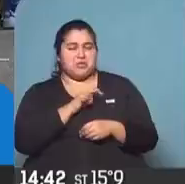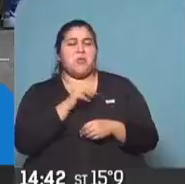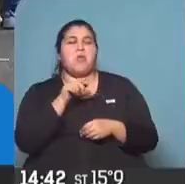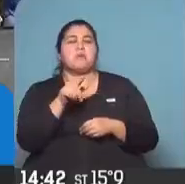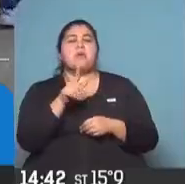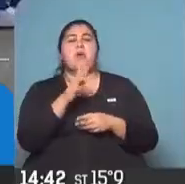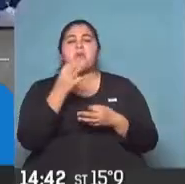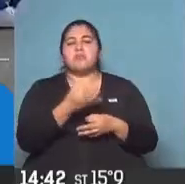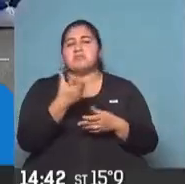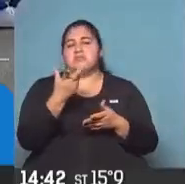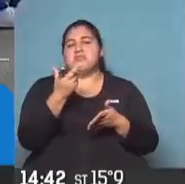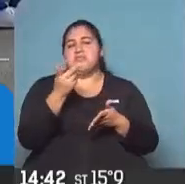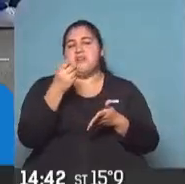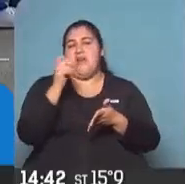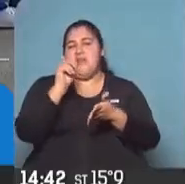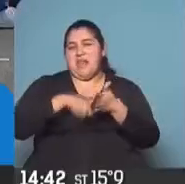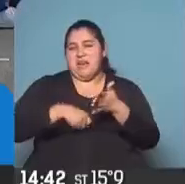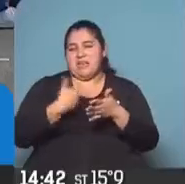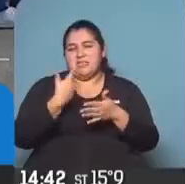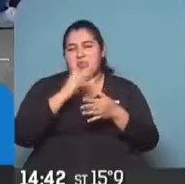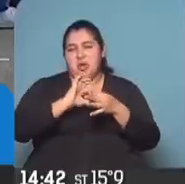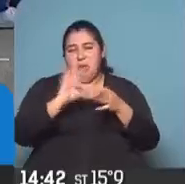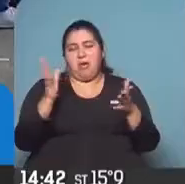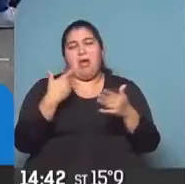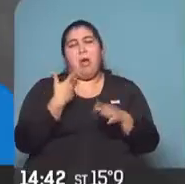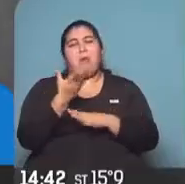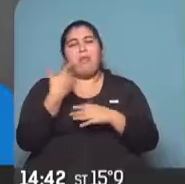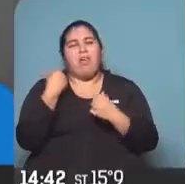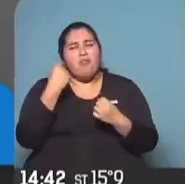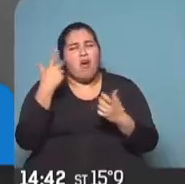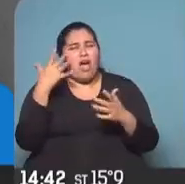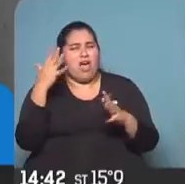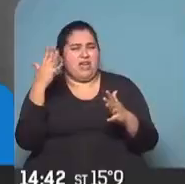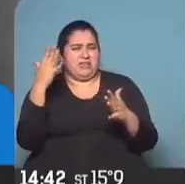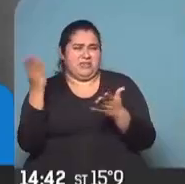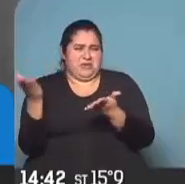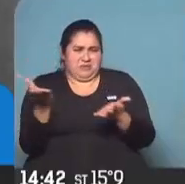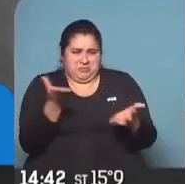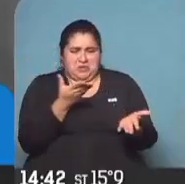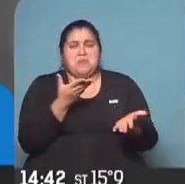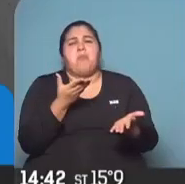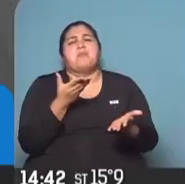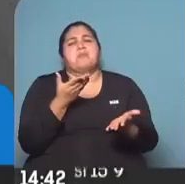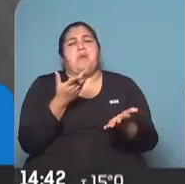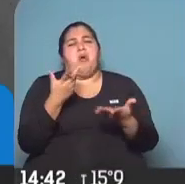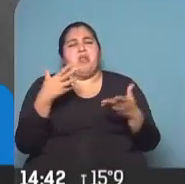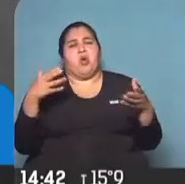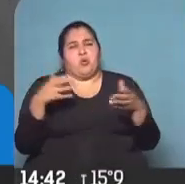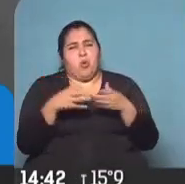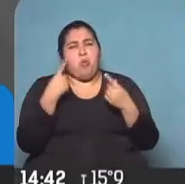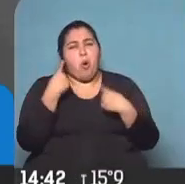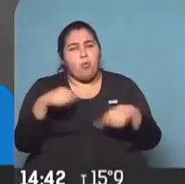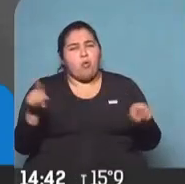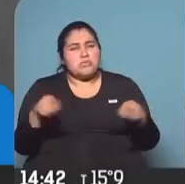declaración de nuestra independencia pedimos un aplauso bien cálido bien caluroso para la agrupación sinfónica